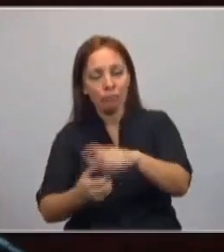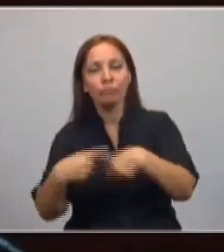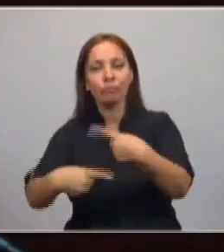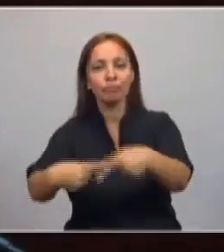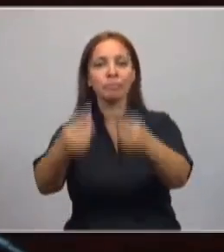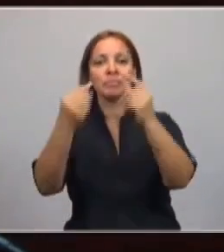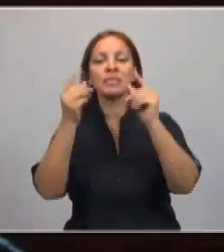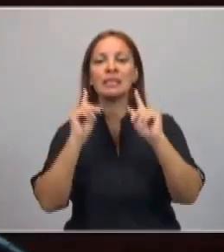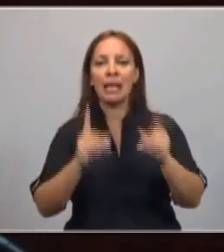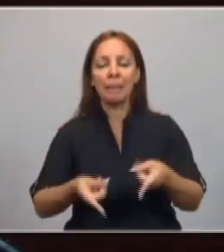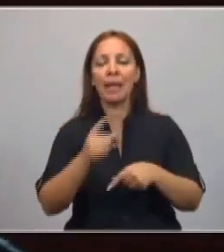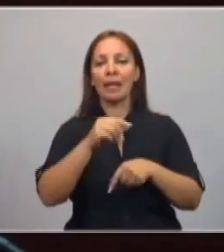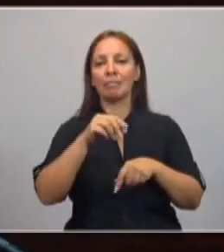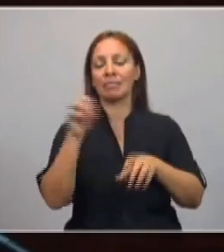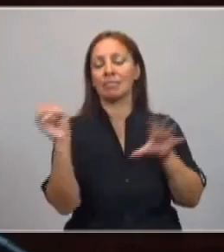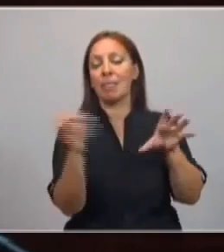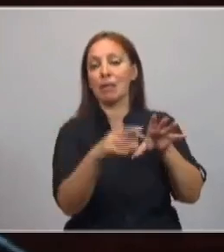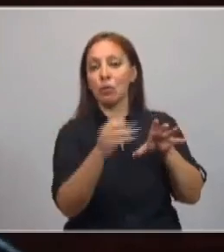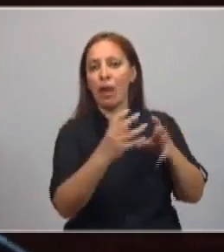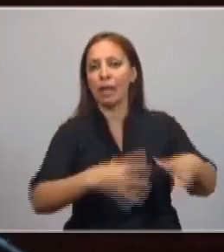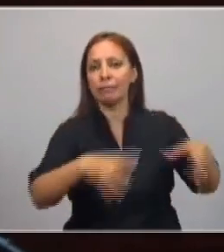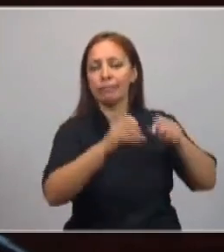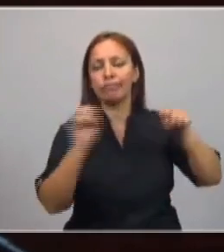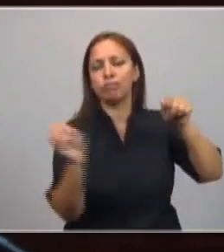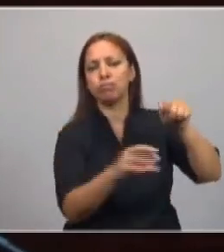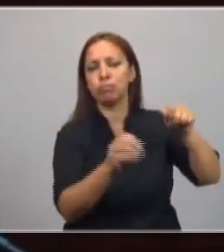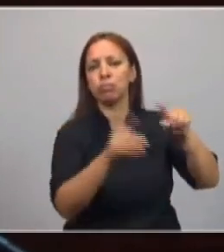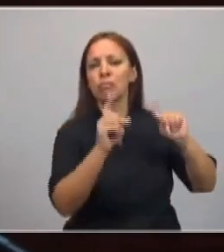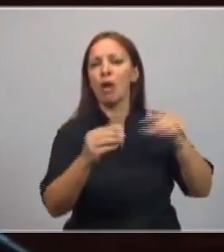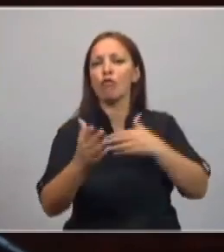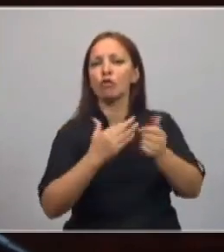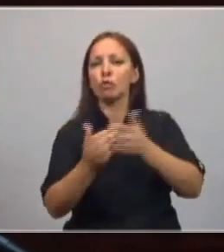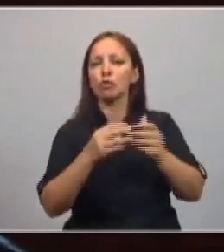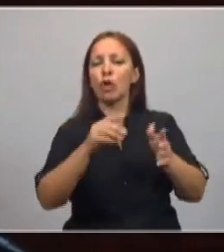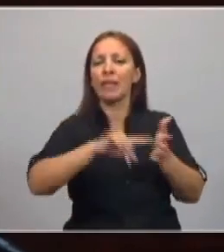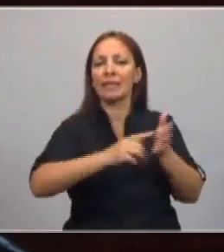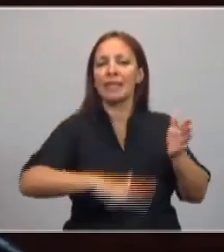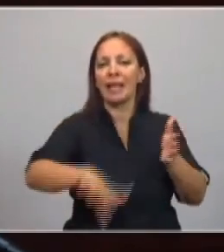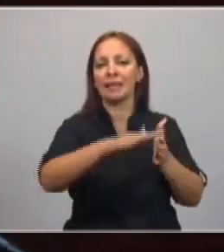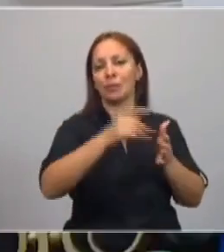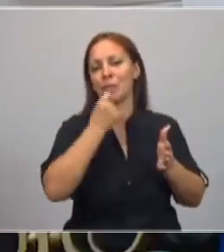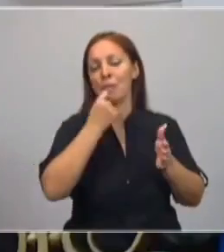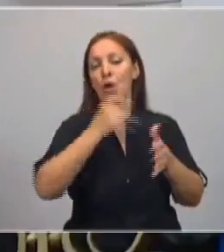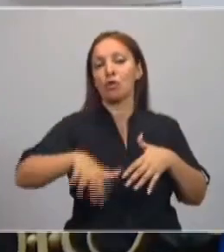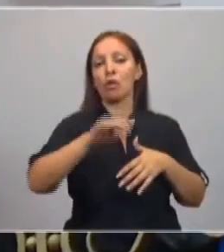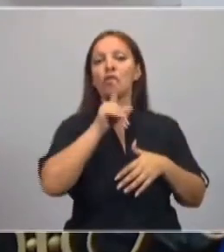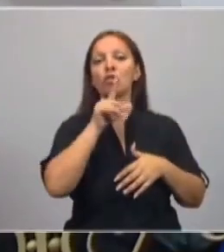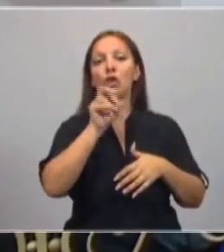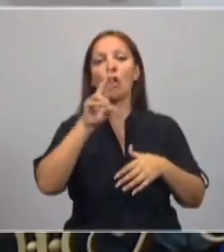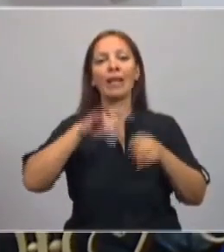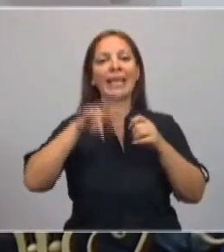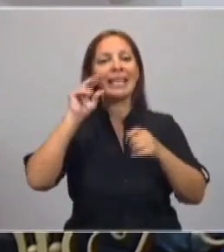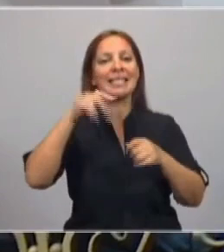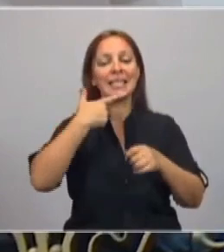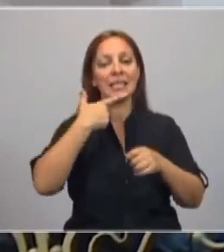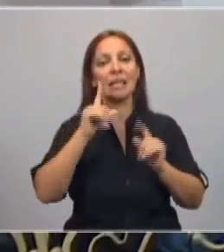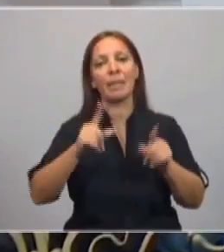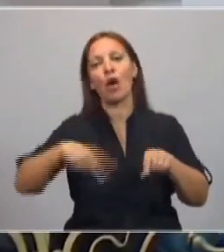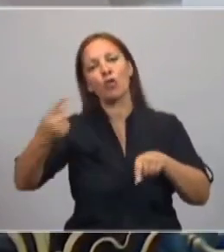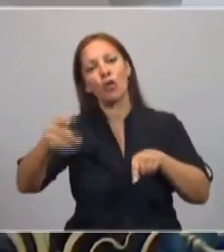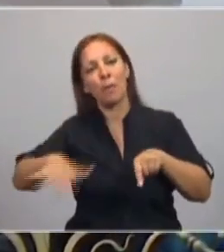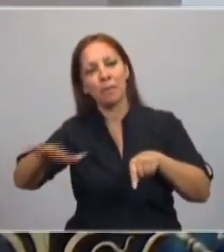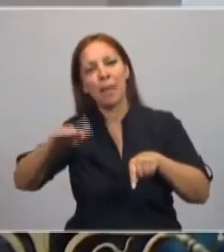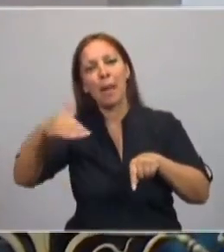de los basurales y la construcción de centros ambientales, por ejemplo, en Torquiz y Madariaga, que iban a contar con el